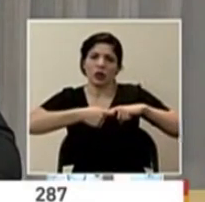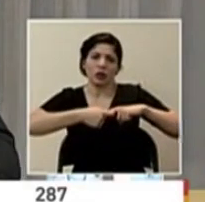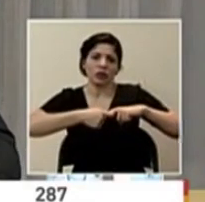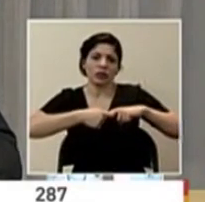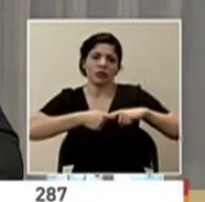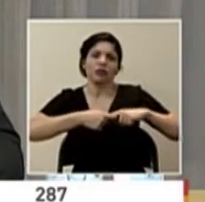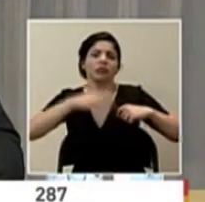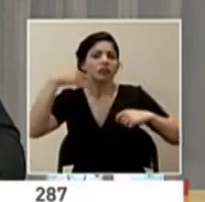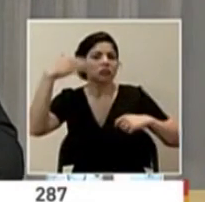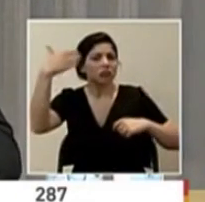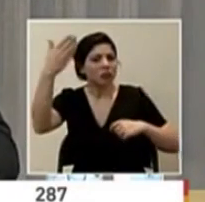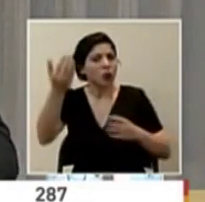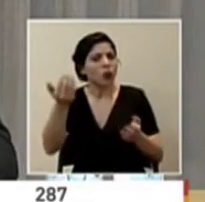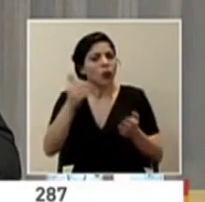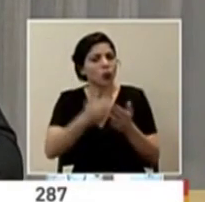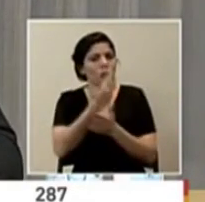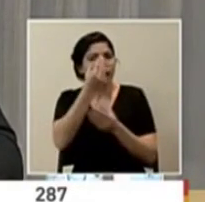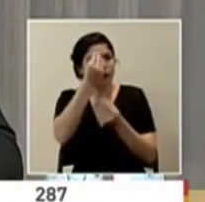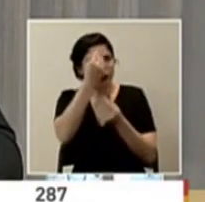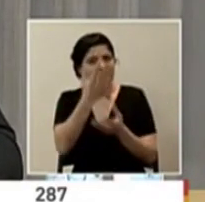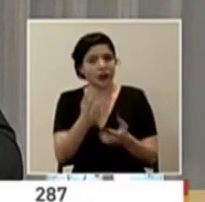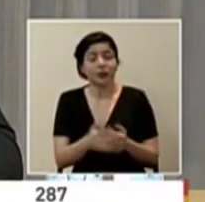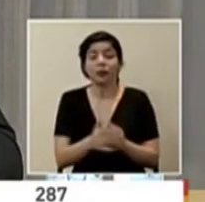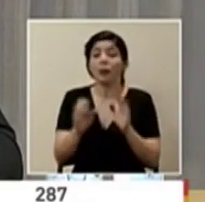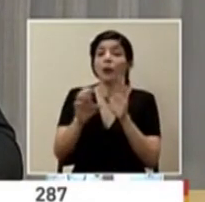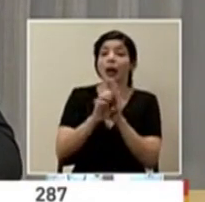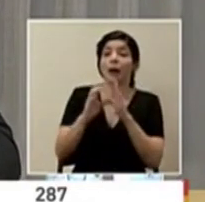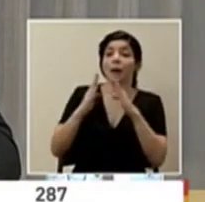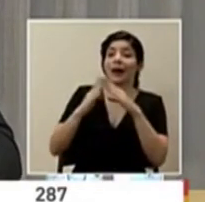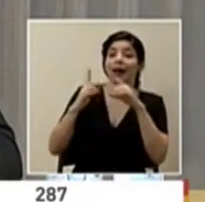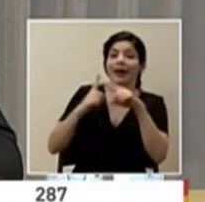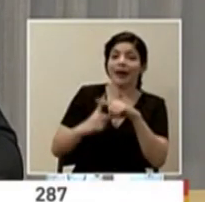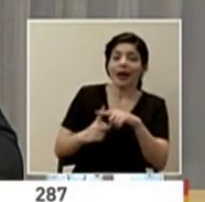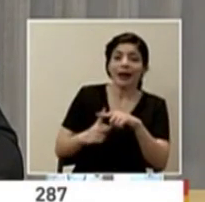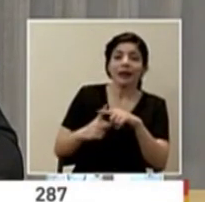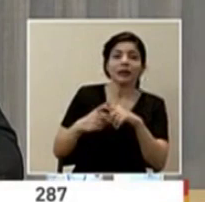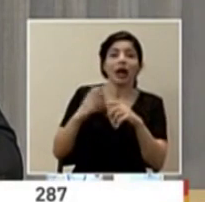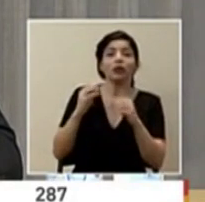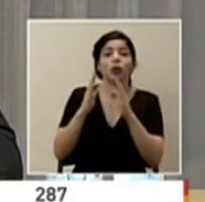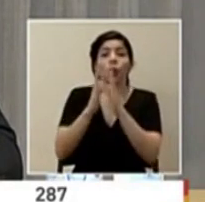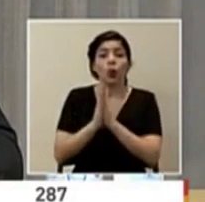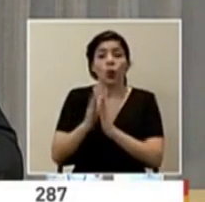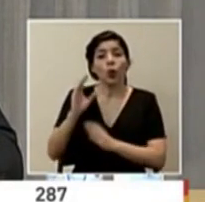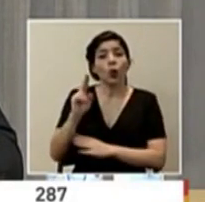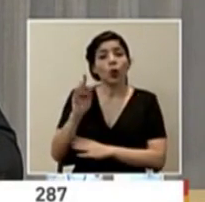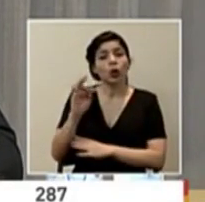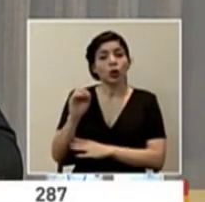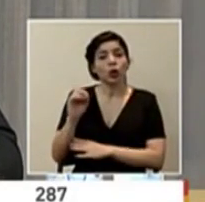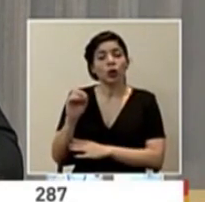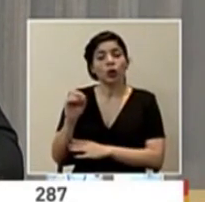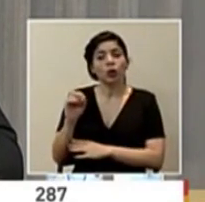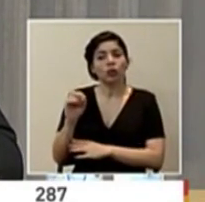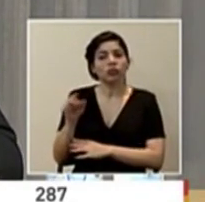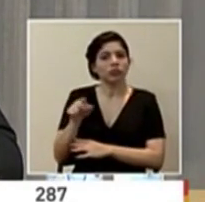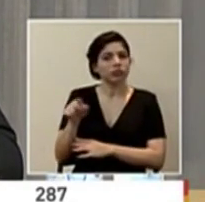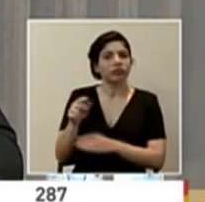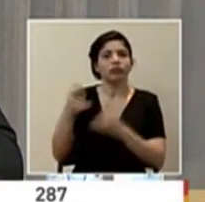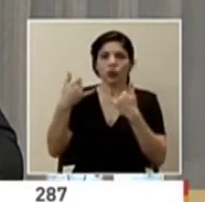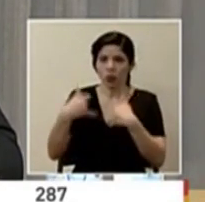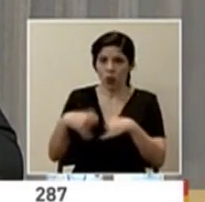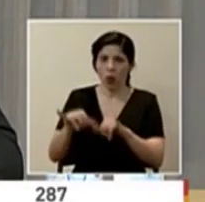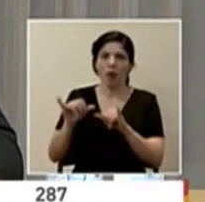dará un nuevo aviso. Por ejemplo, con iglesias ocultas, por ahora siguen,